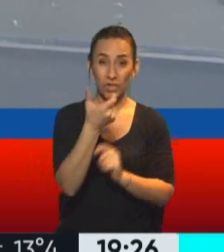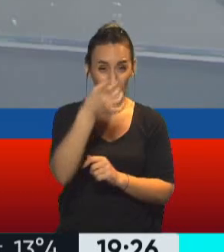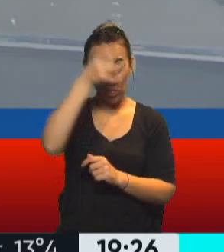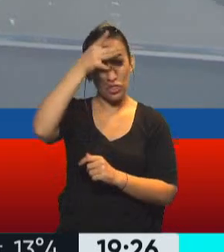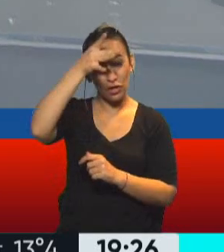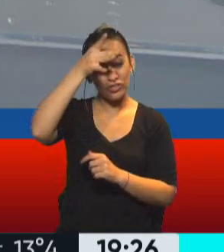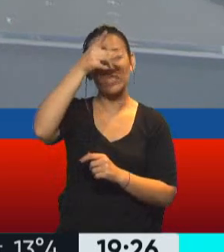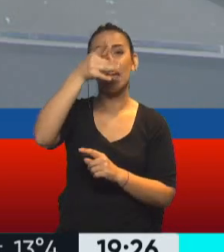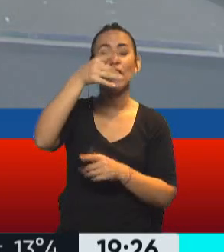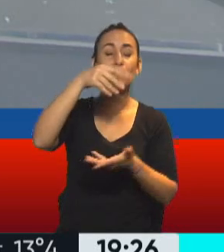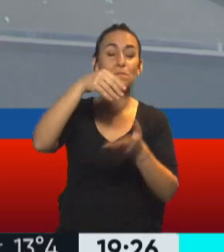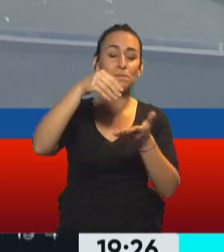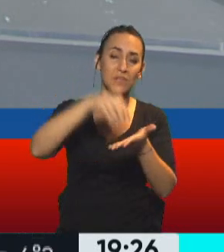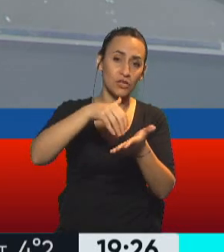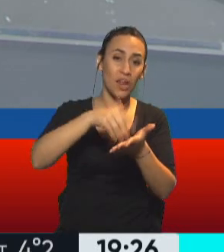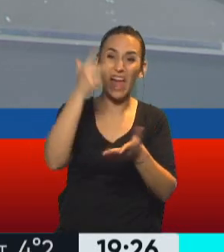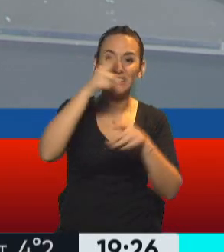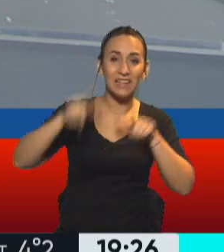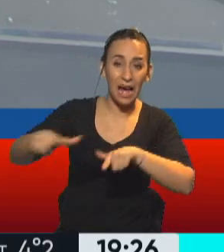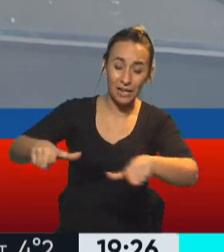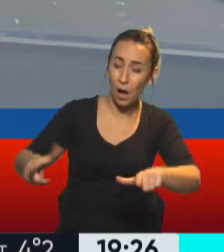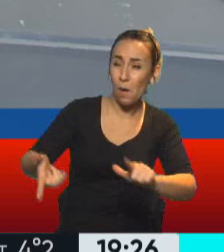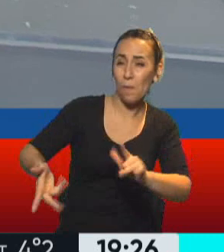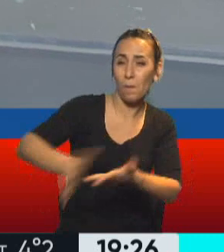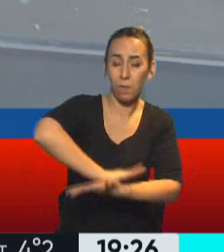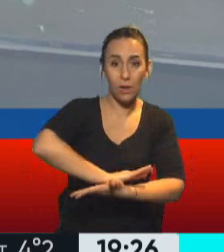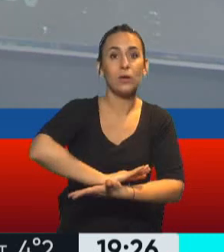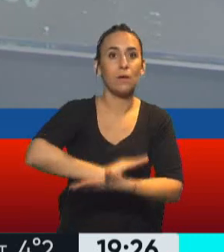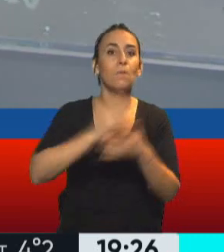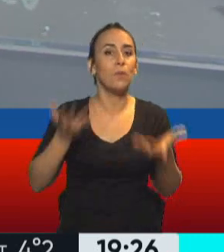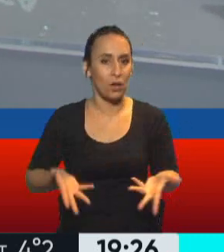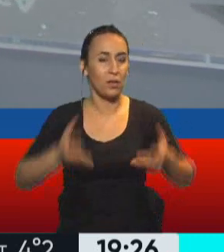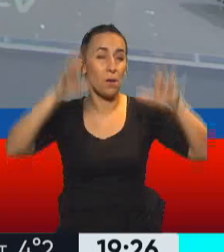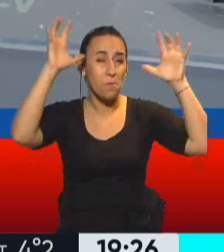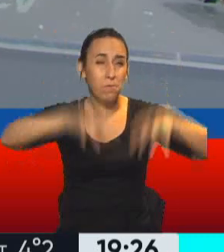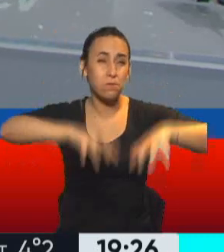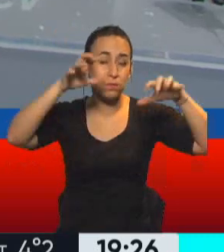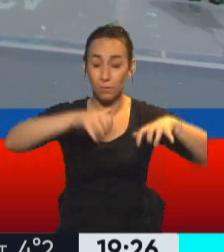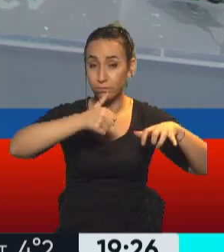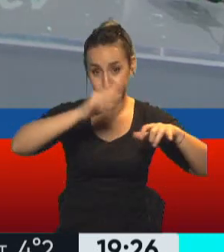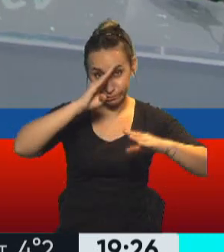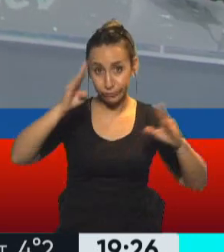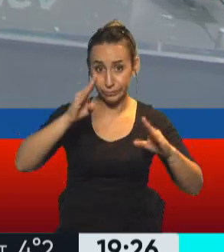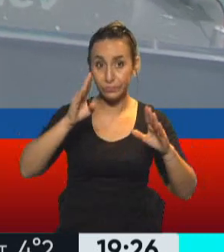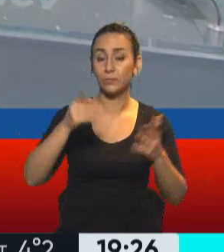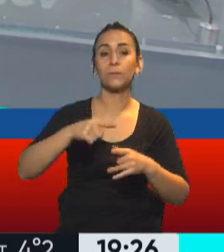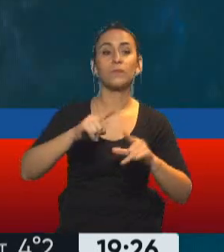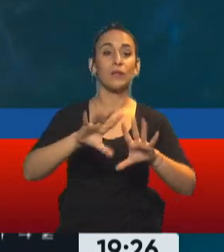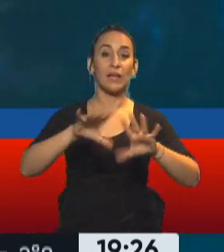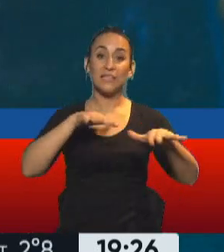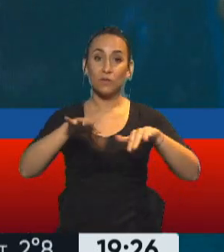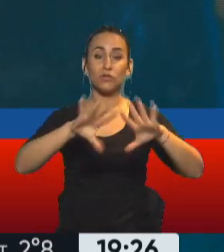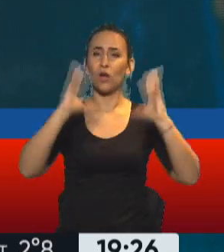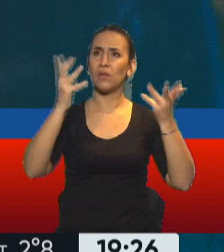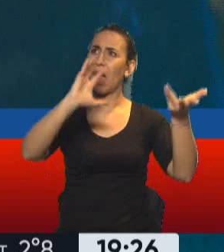de bosques por año. Y estamos hablando de que el calentamiento global hoy por hoy implica tener temperaturas